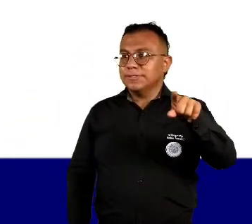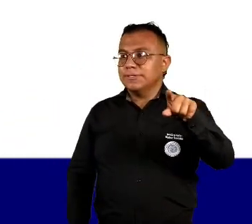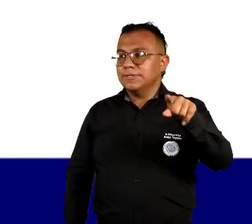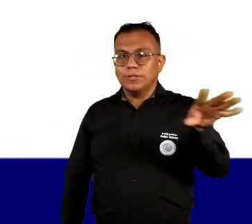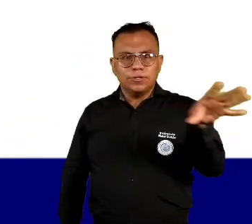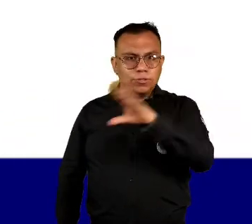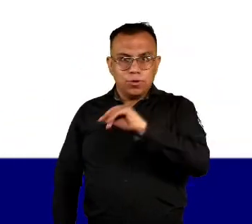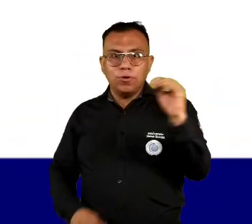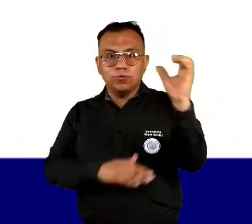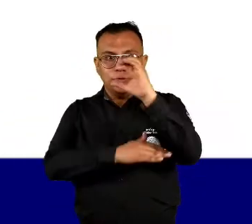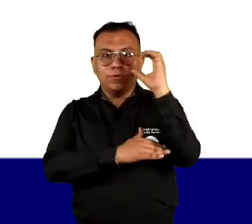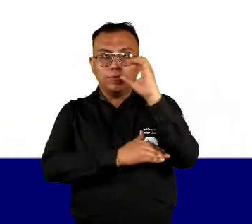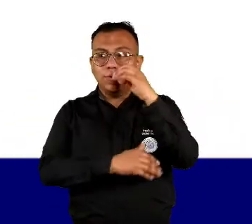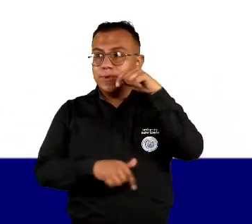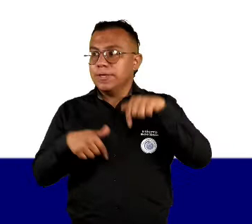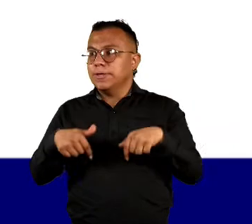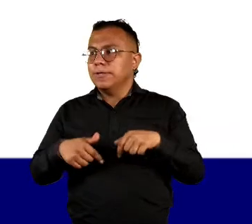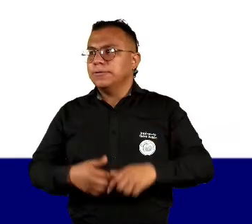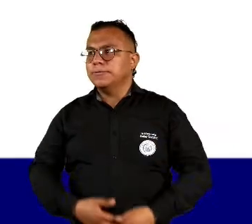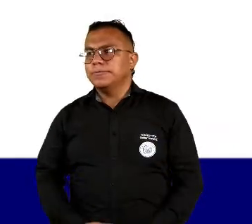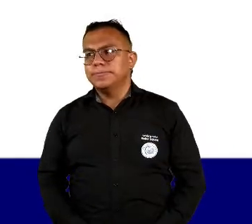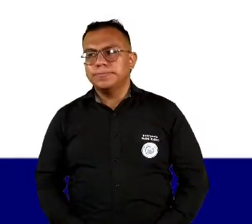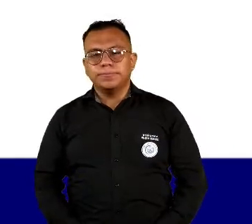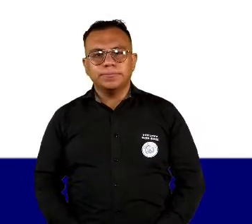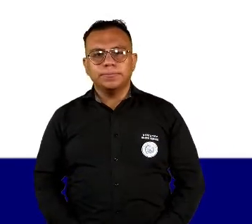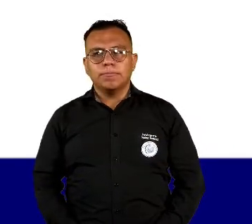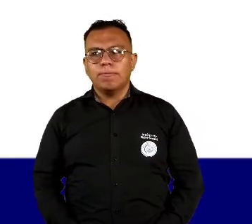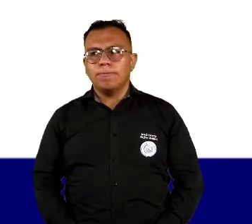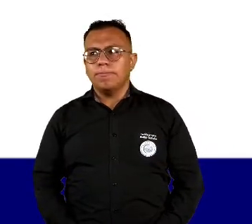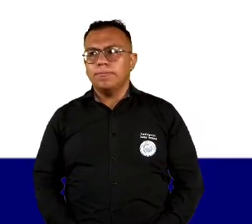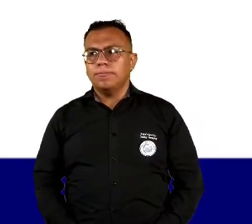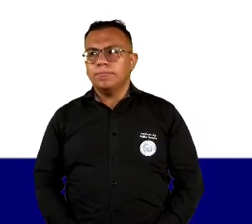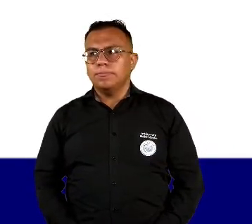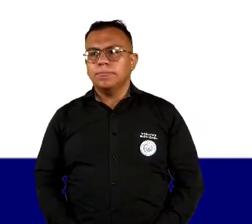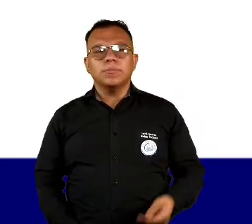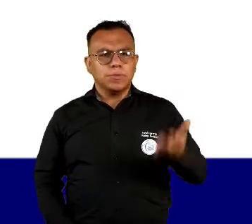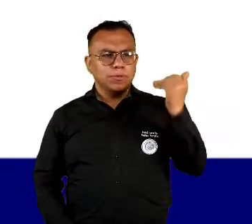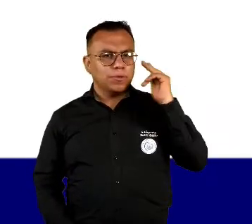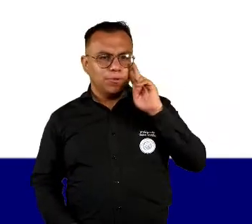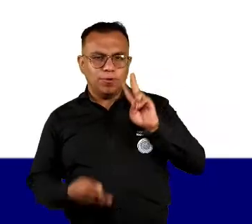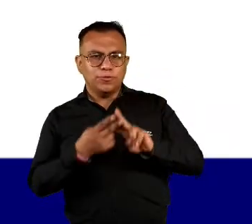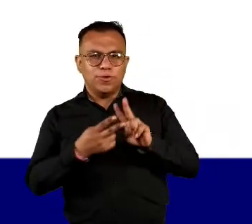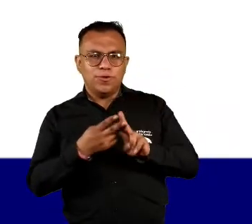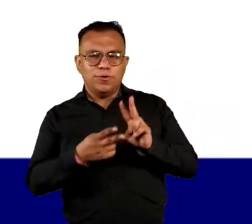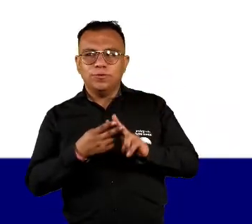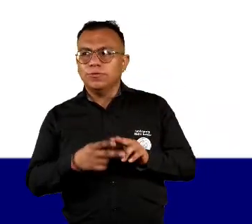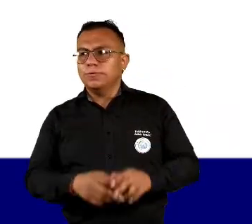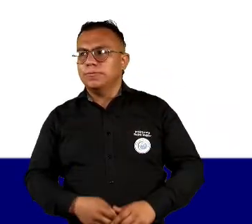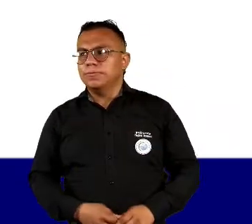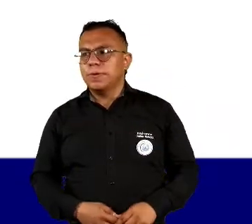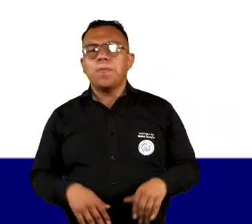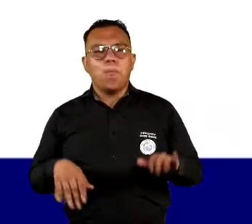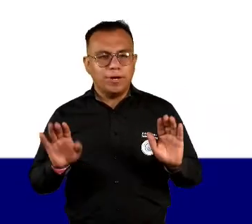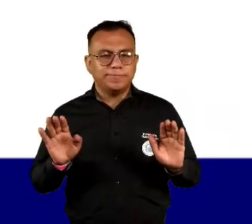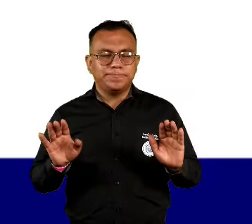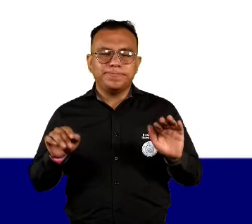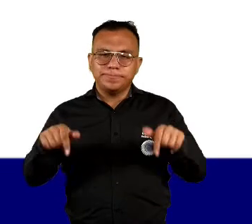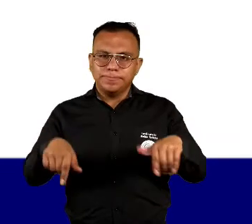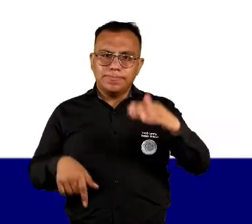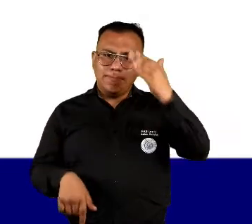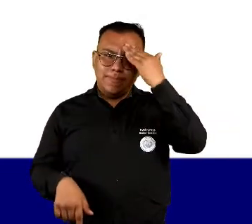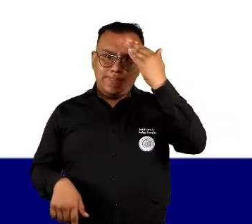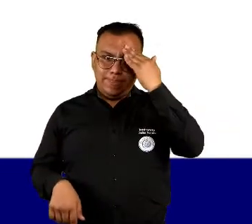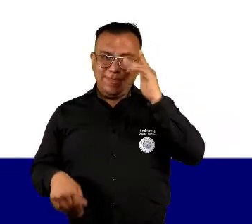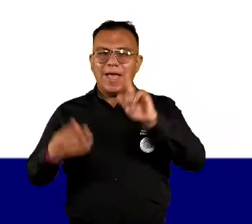todos de Colombia ellos dos que lo conozco hace mucho bueno saben